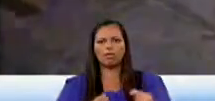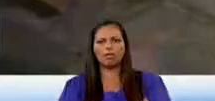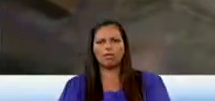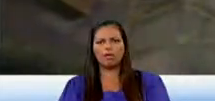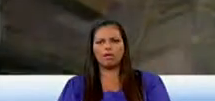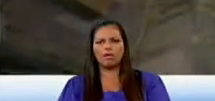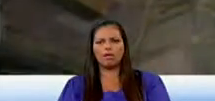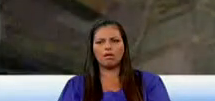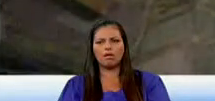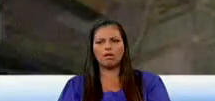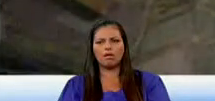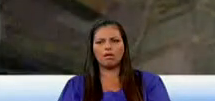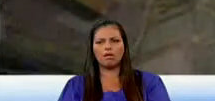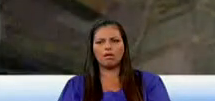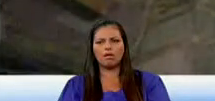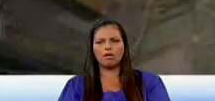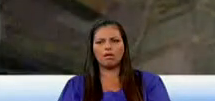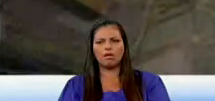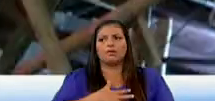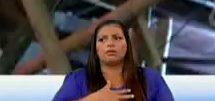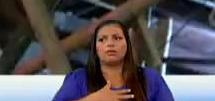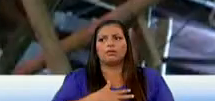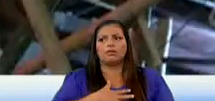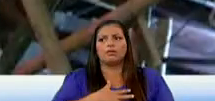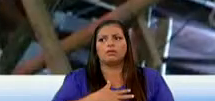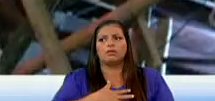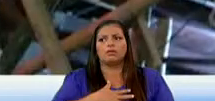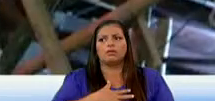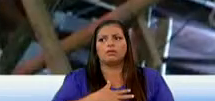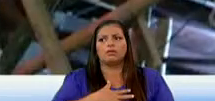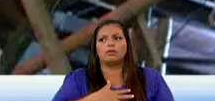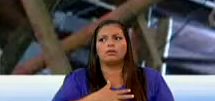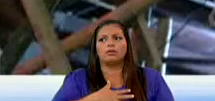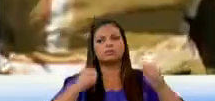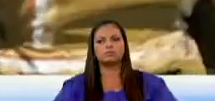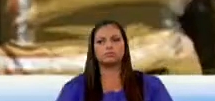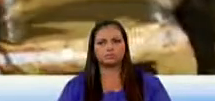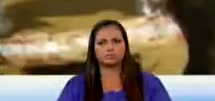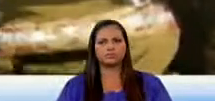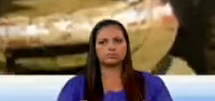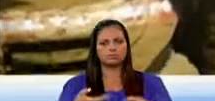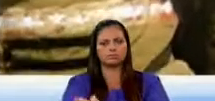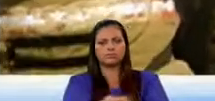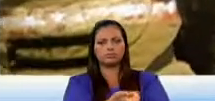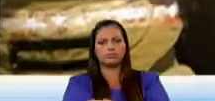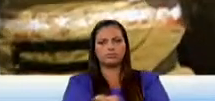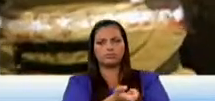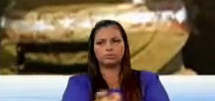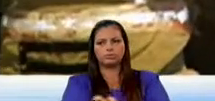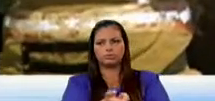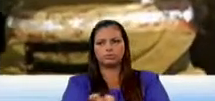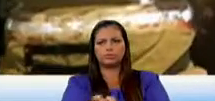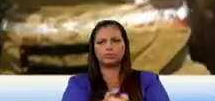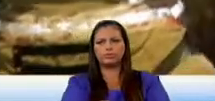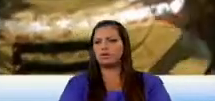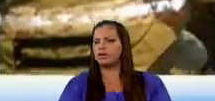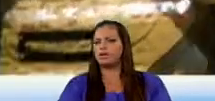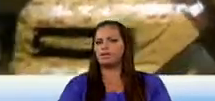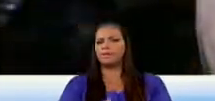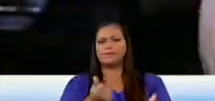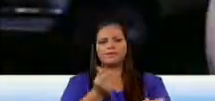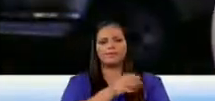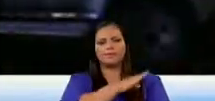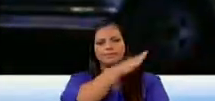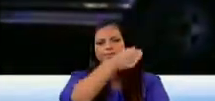pero afortunadamente lograron salir ilesos del percance. Miembros del cuerpo de bomberos acudieron inmediatamente al